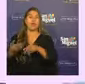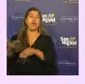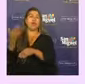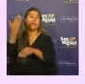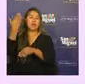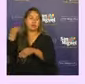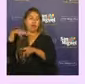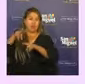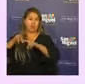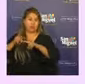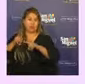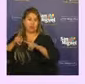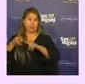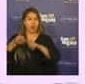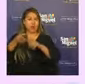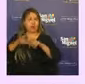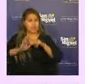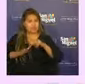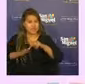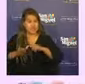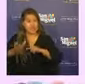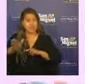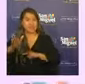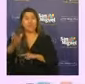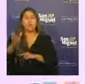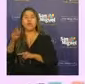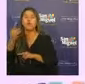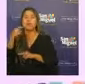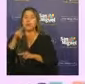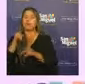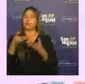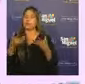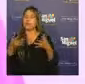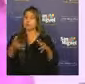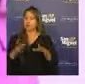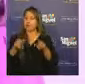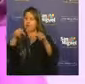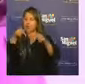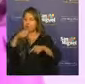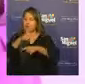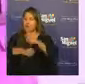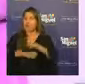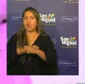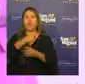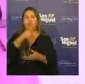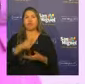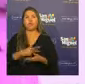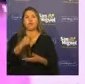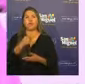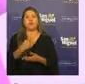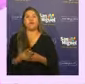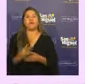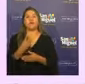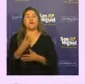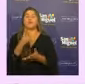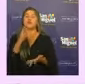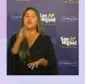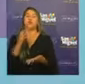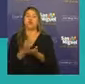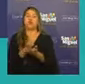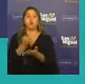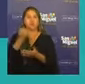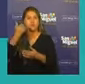poder darle continuidad a algunas cosas de las gestiones anteriores, pero ya este año 2023 logramos algo